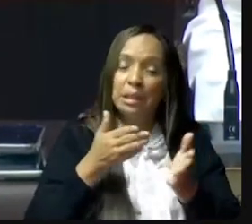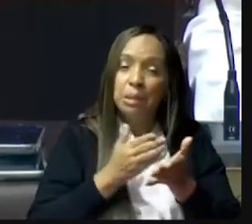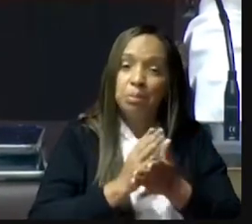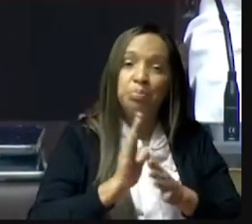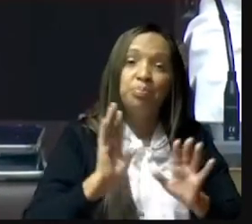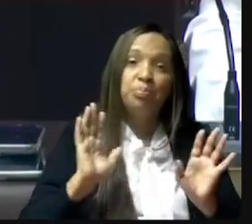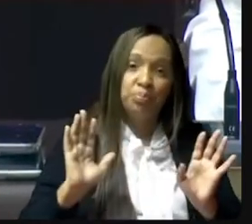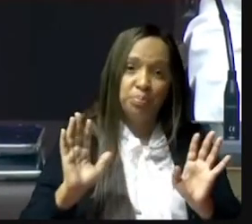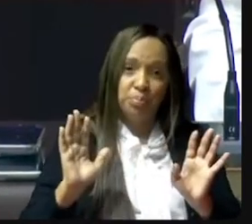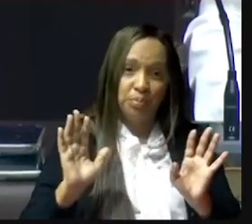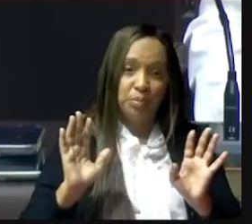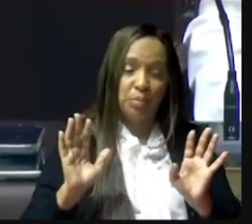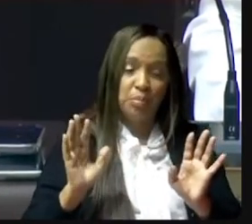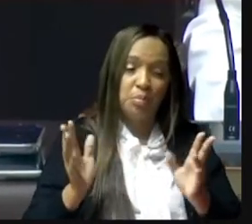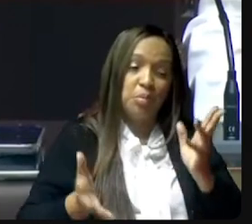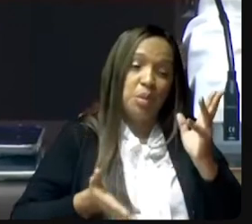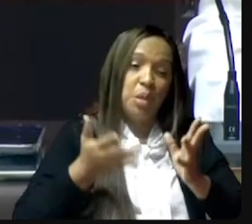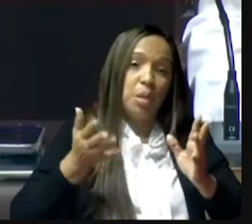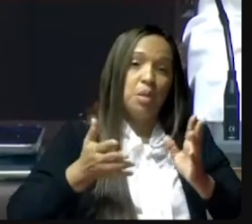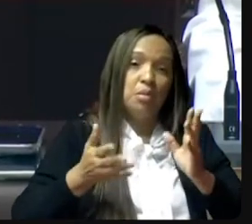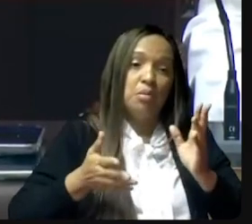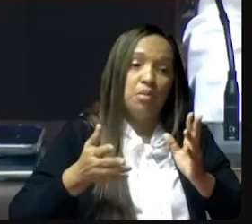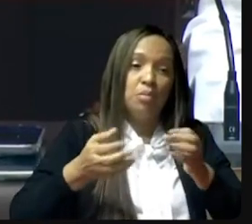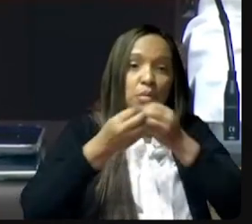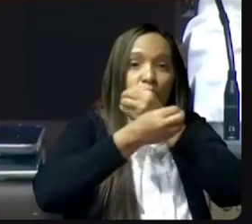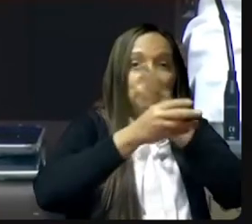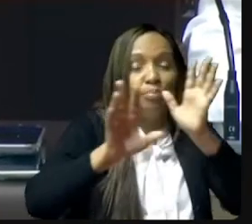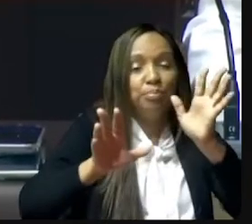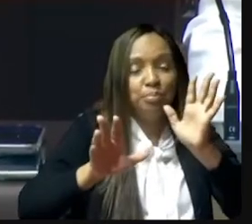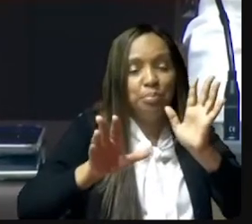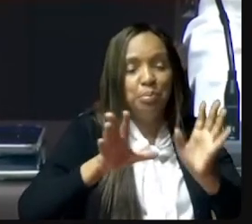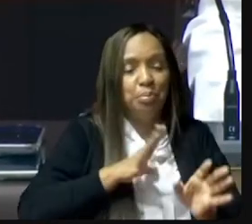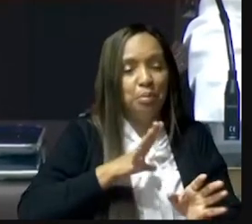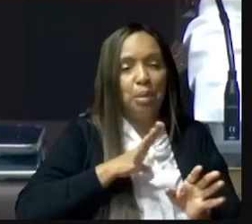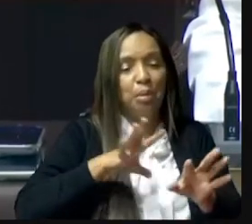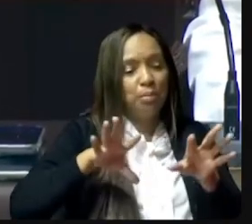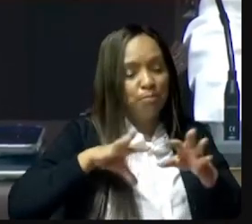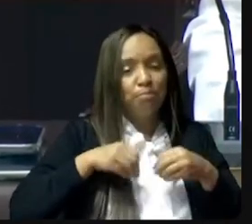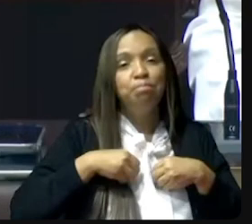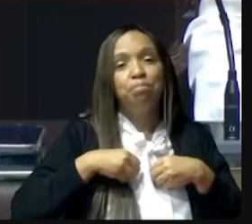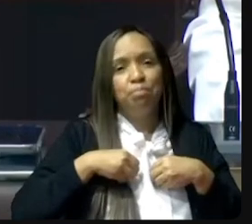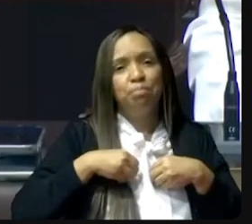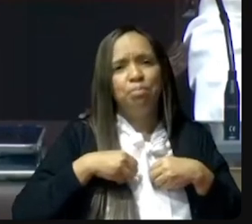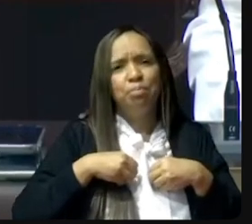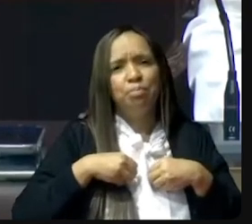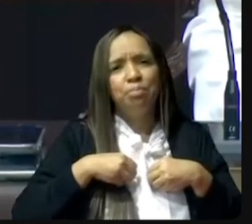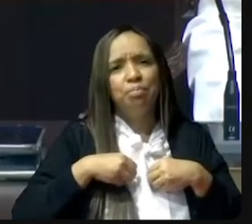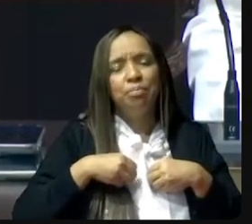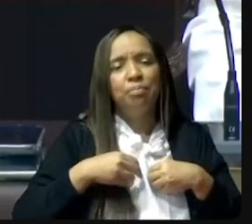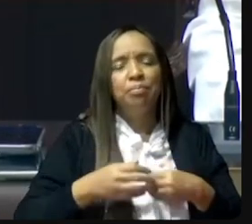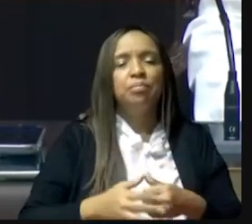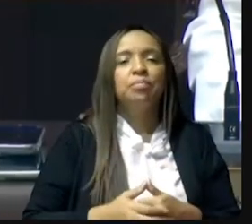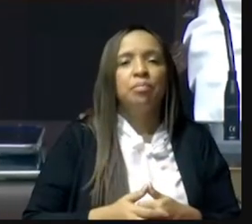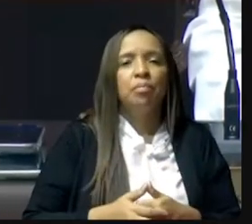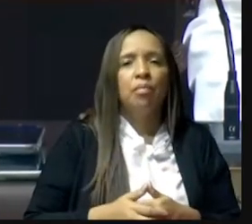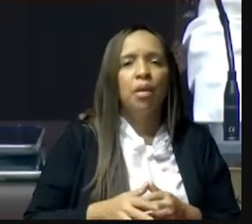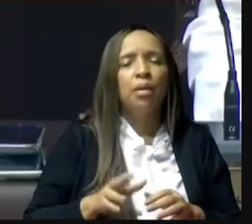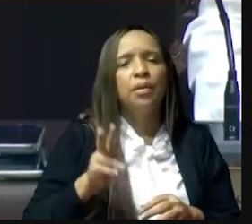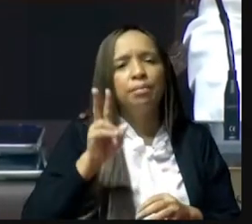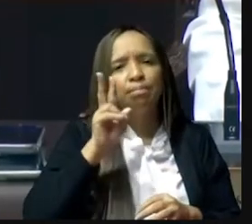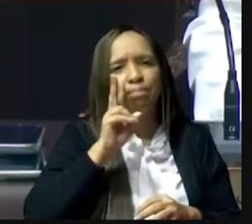y no me voy a poner bravo por eso este y vamos a tratar de que los trabajos